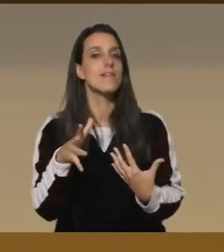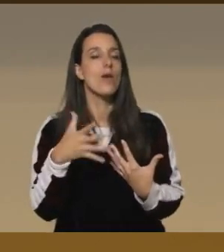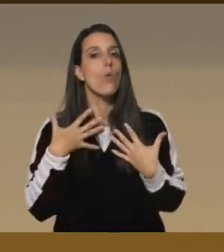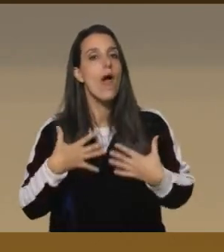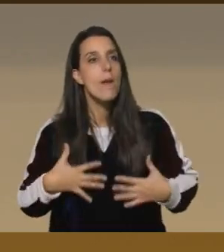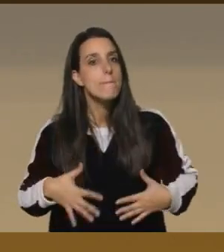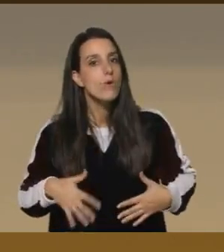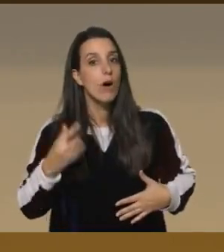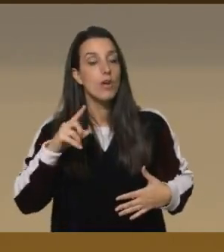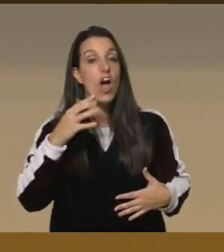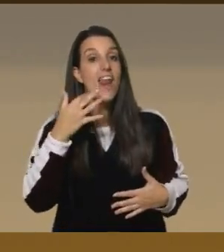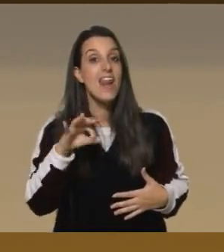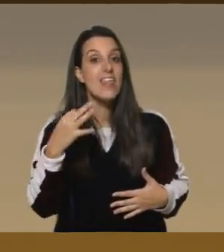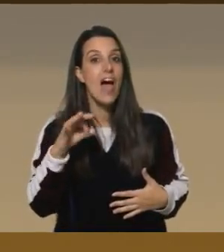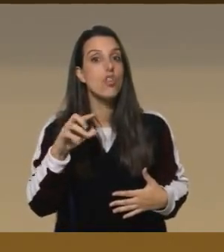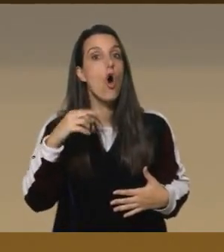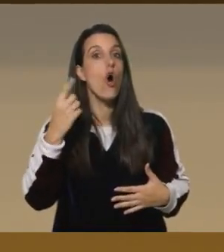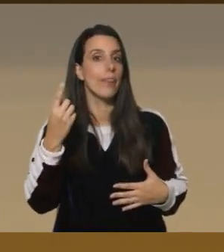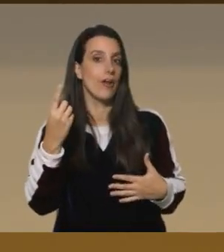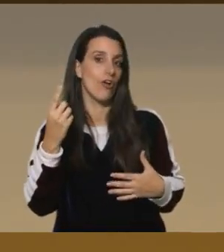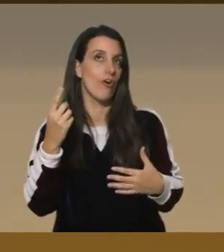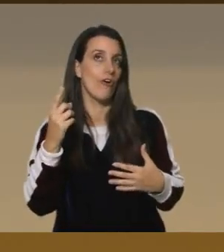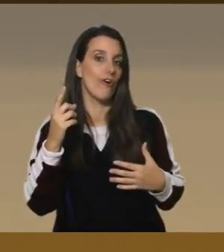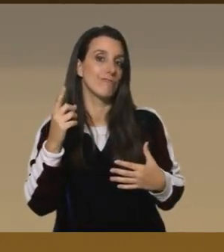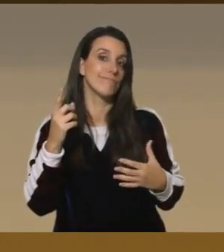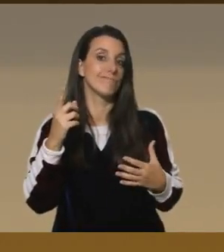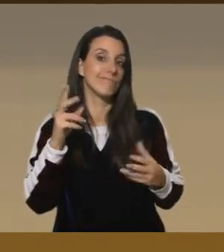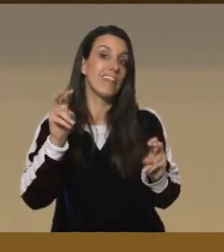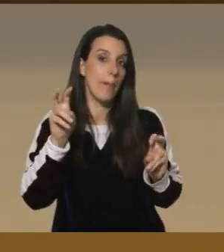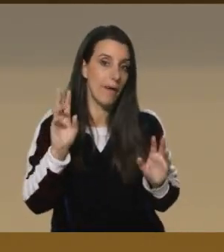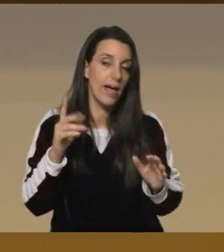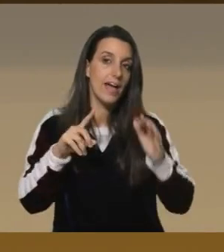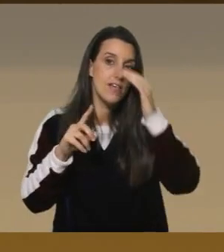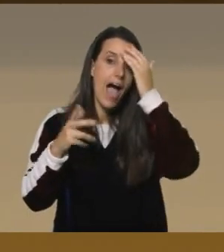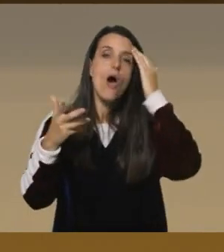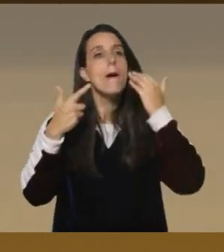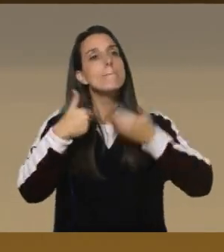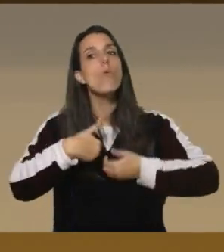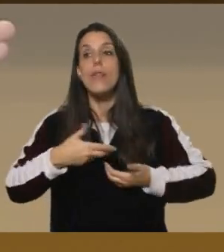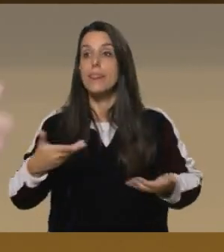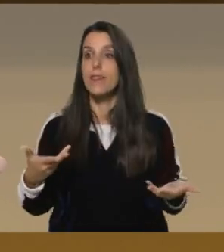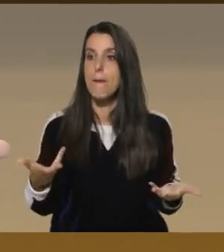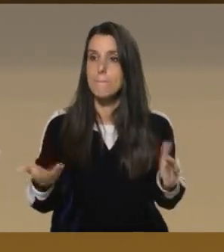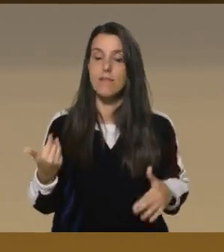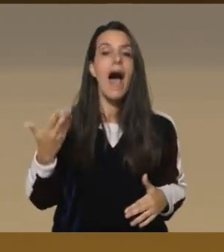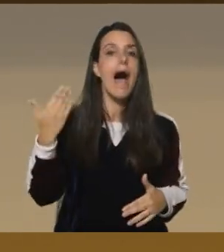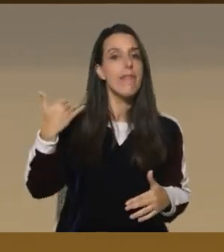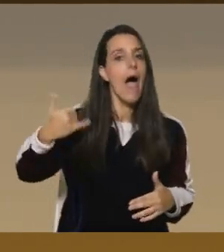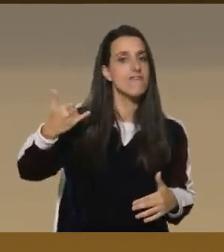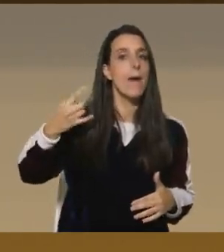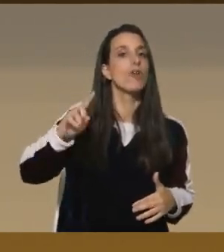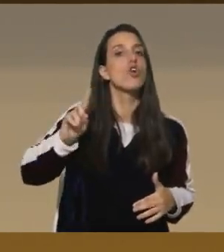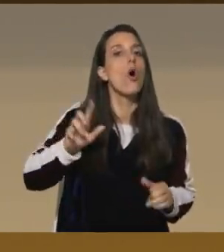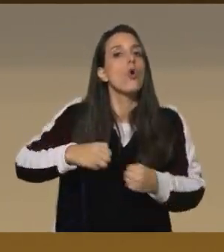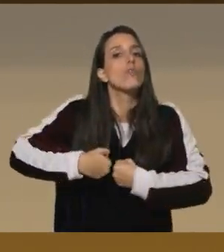físicas y en realidad tienen otro rol últimamente se ha puesto más sobre el tapete lo cual no quiere decir que antes no sucedieran no